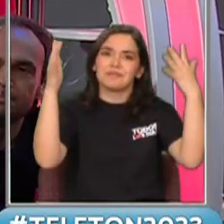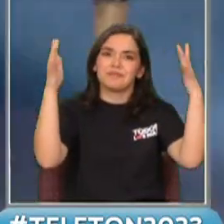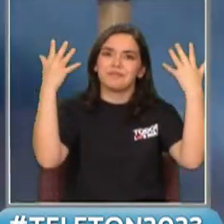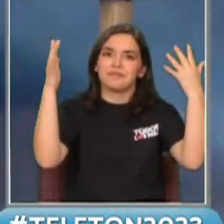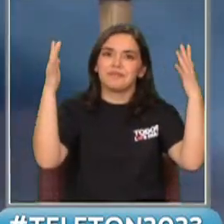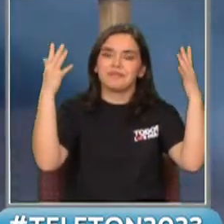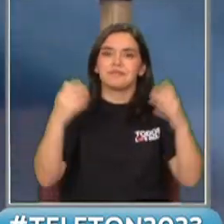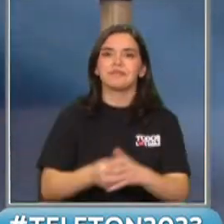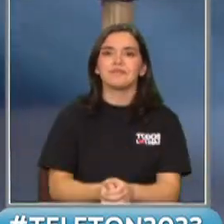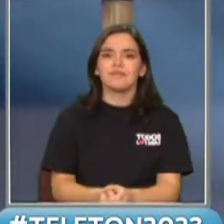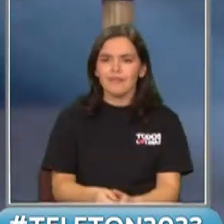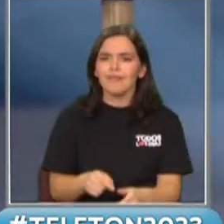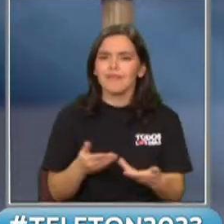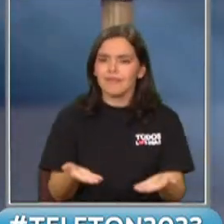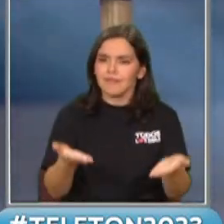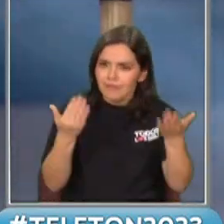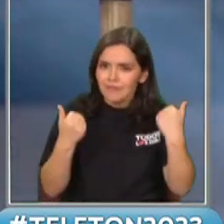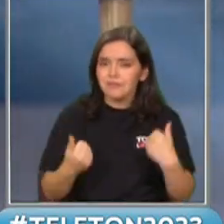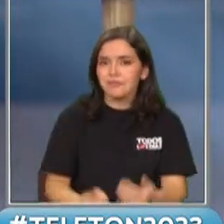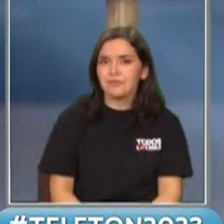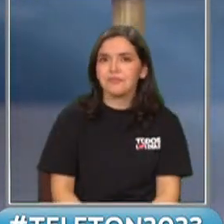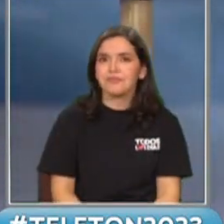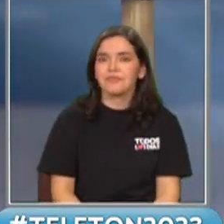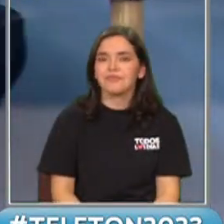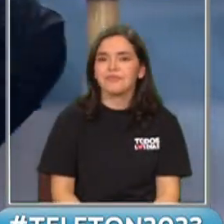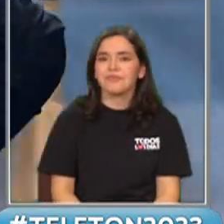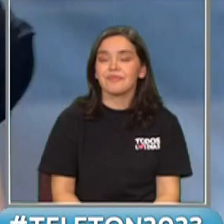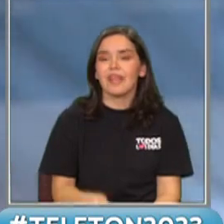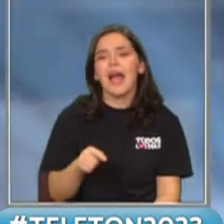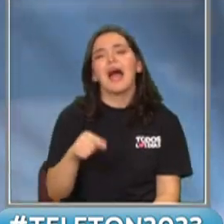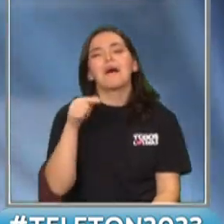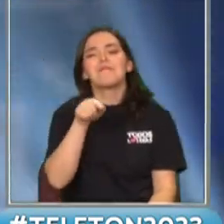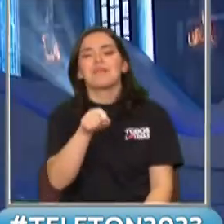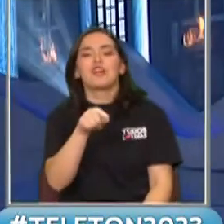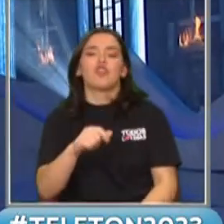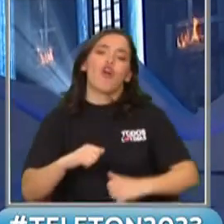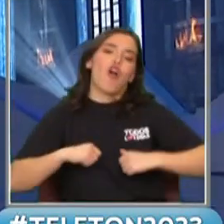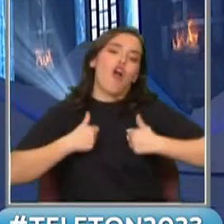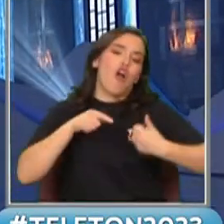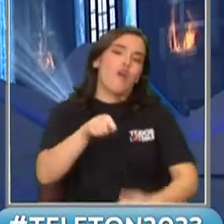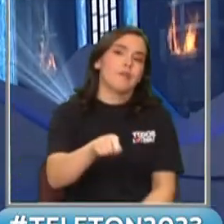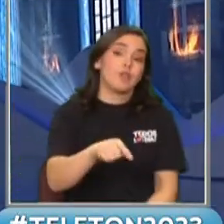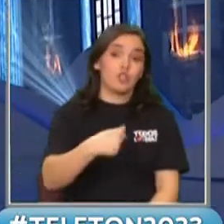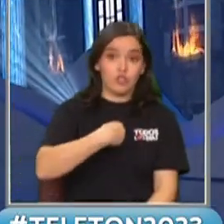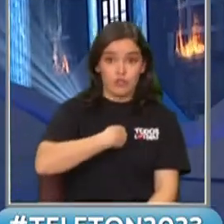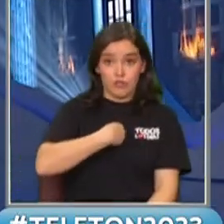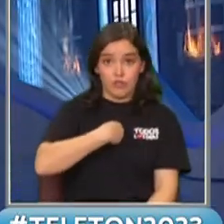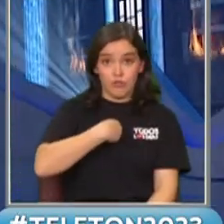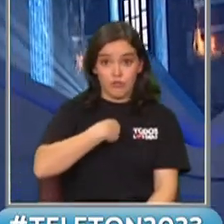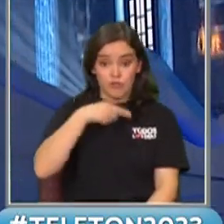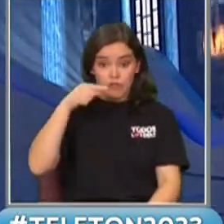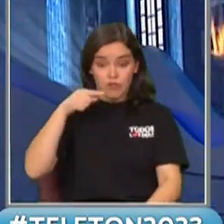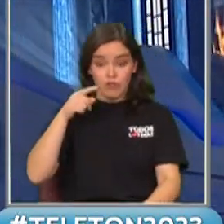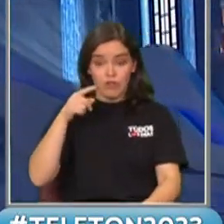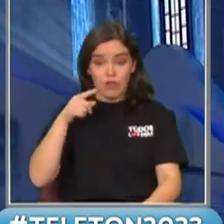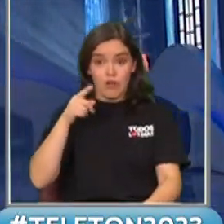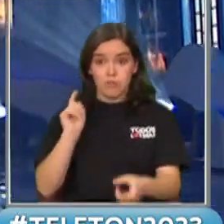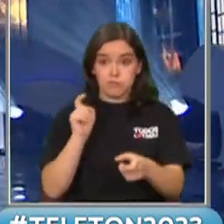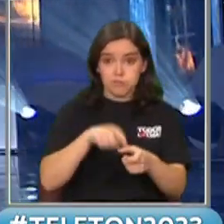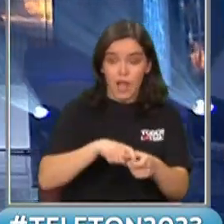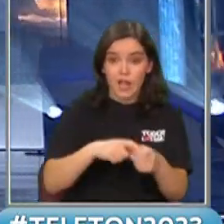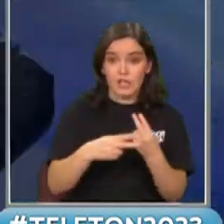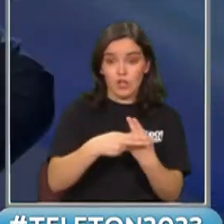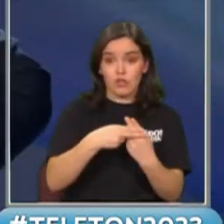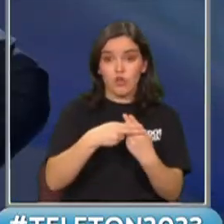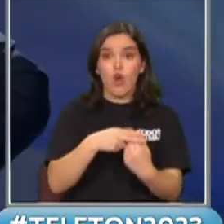Bravo eso ya pero este huevón es joven Pues yo yo entré a la Teletón año 94 cuando la